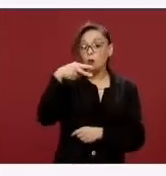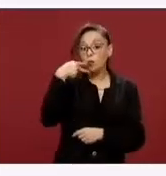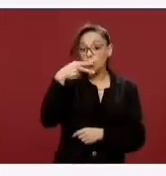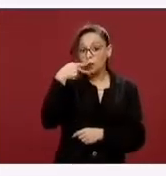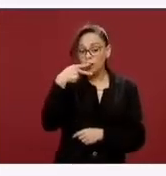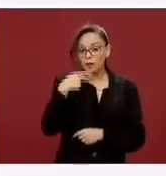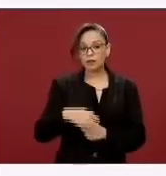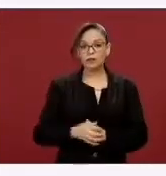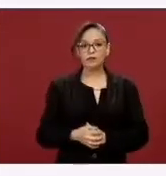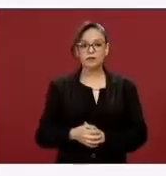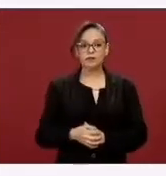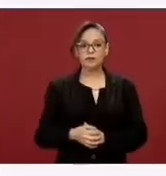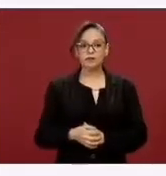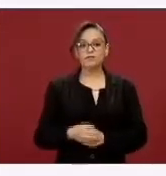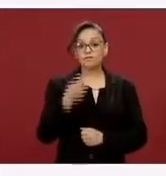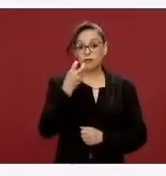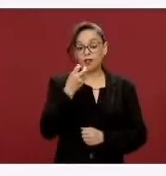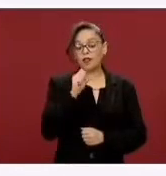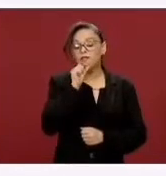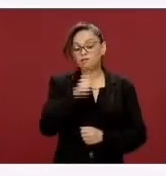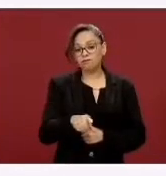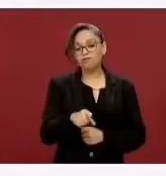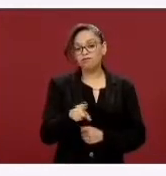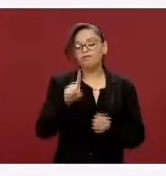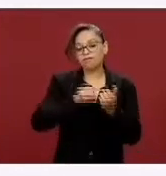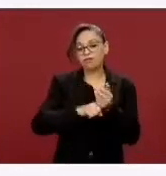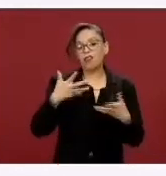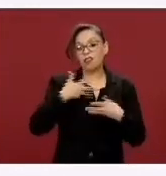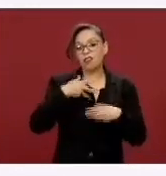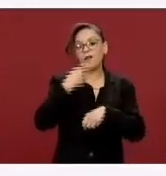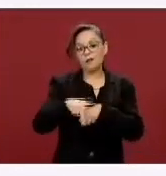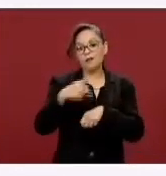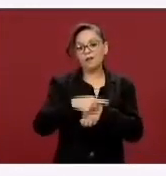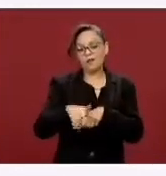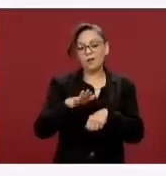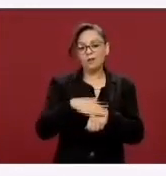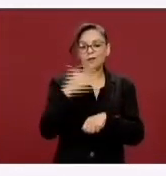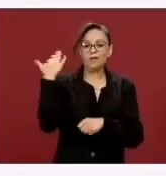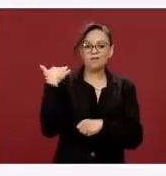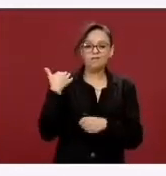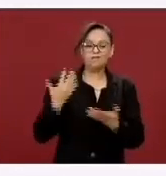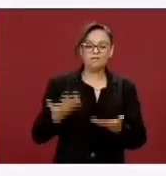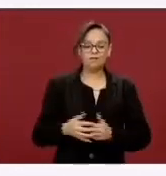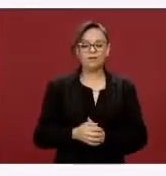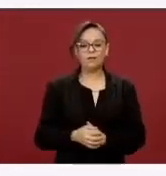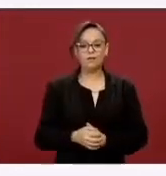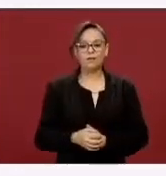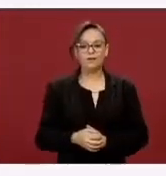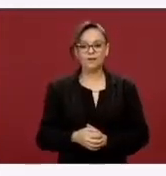un elemento de riesgo. Aquí quiero mencionarlo de manera especial porque no lo hemos destacado.